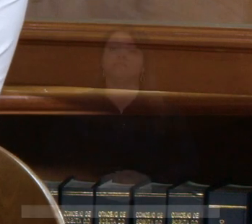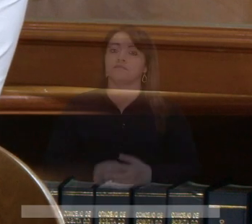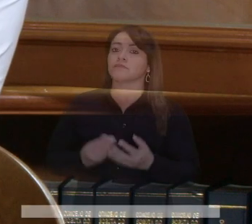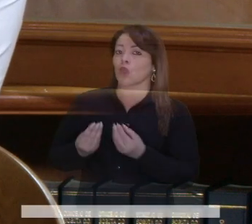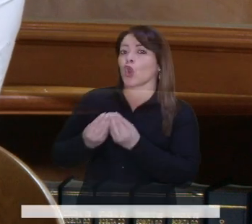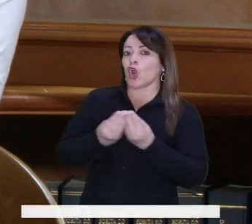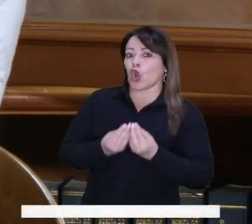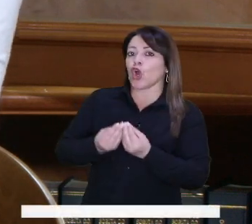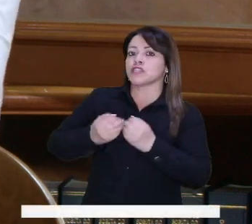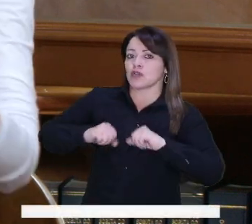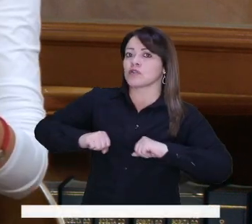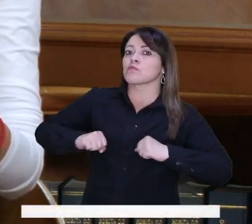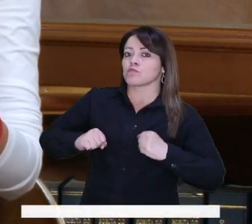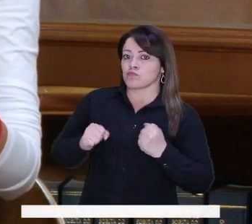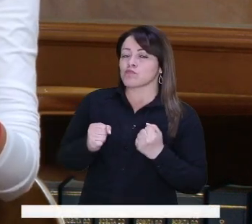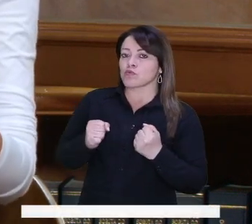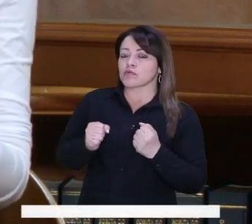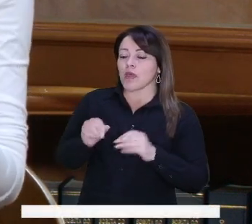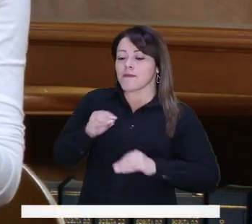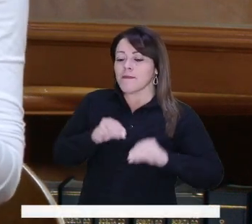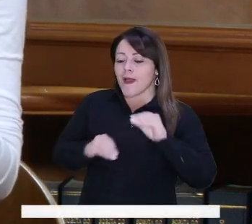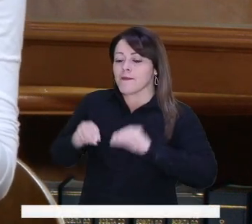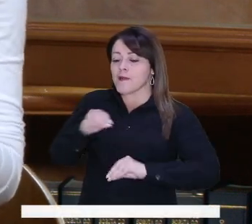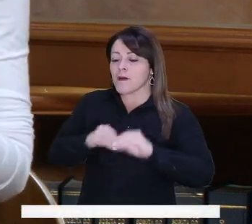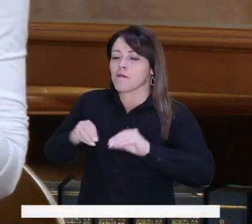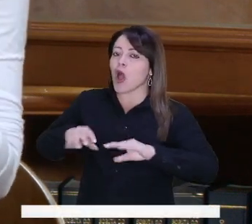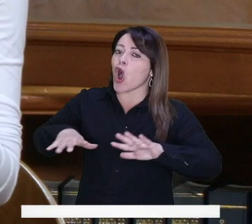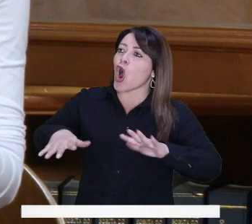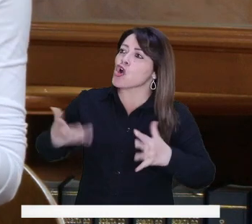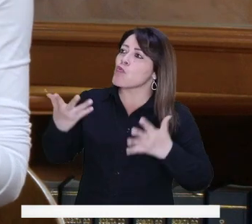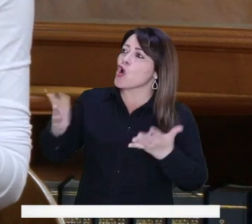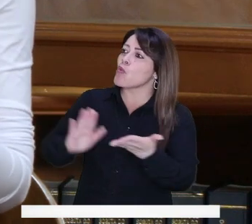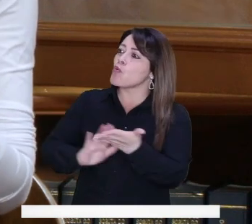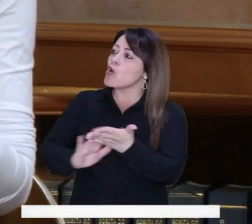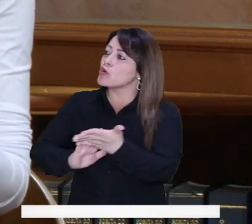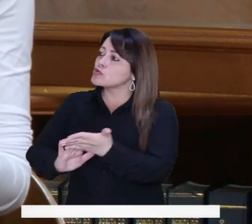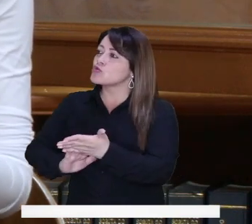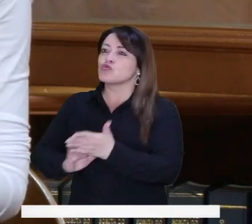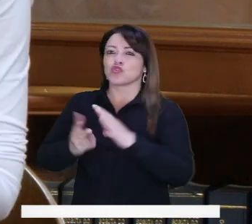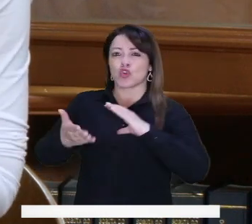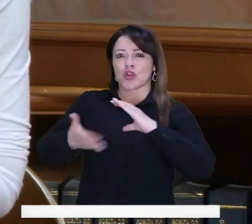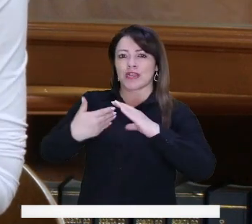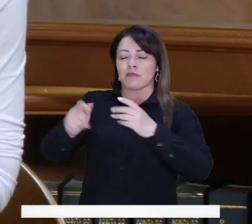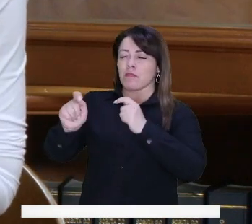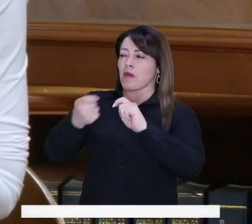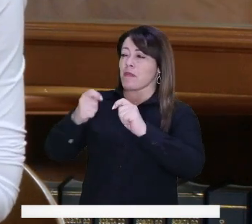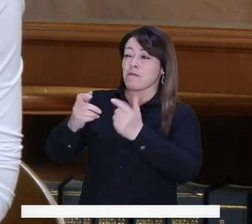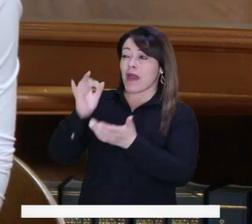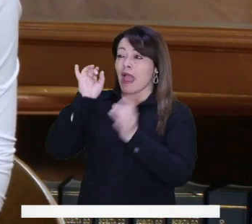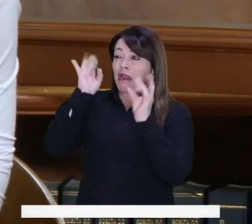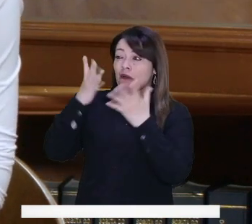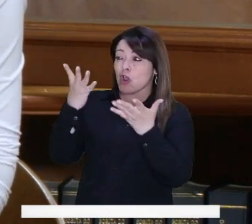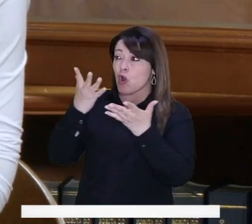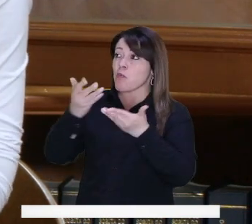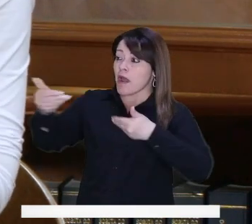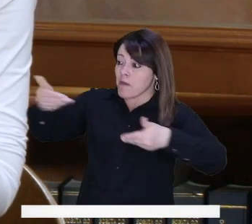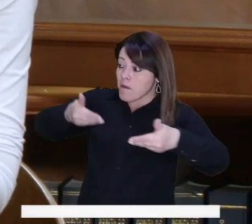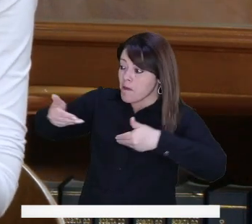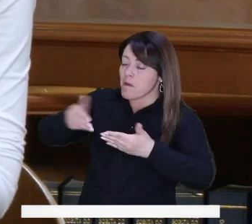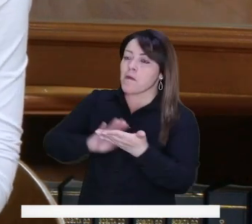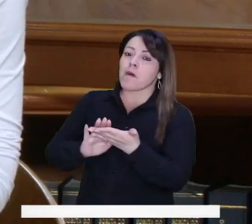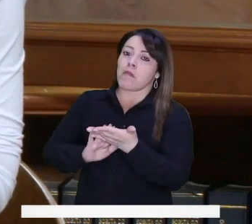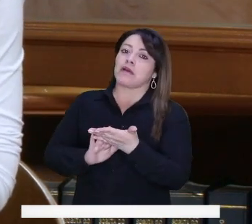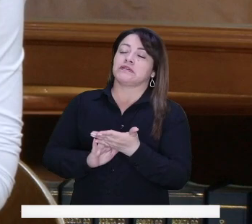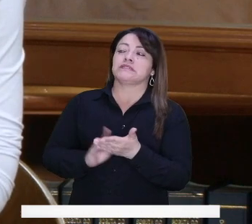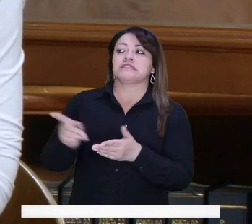Desde el Consejo de Bogotá trabajan obviamente ustedes por poder solventar y también como estar pendientes de estas situaciones que están pasando, y toca a